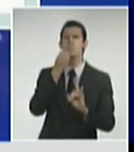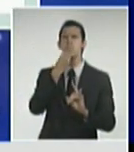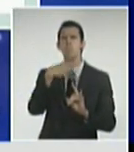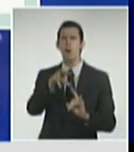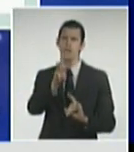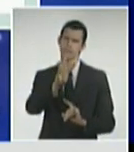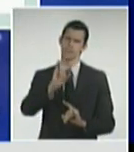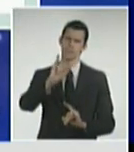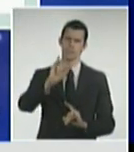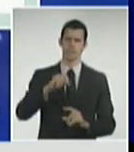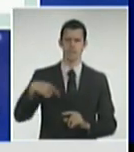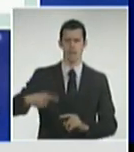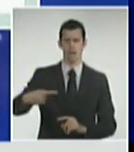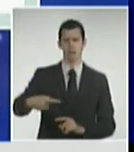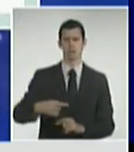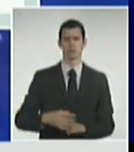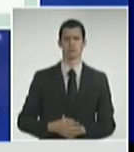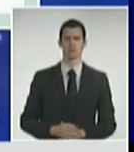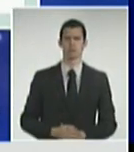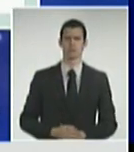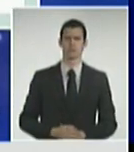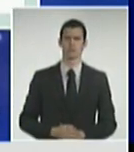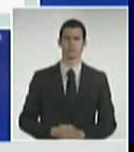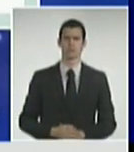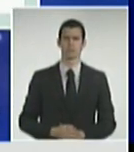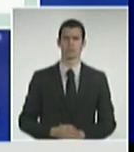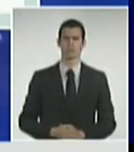36 fallecidos, como ya habíamos dicho.